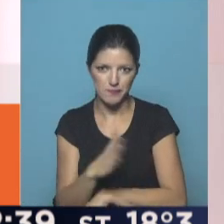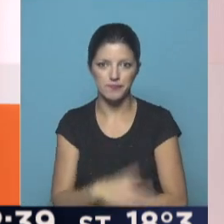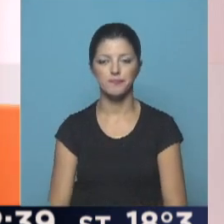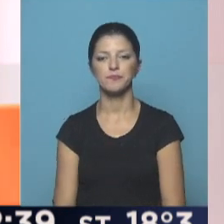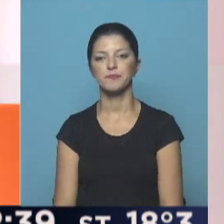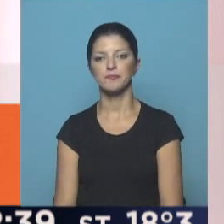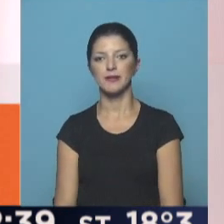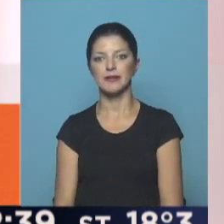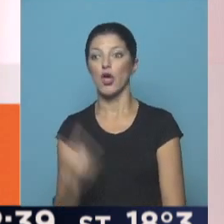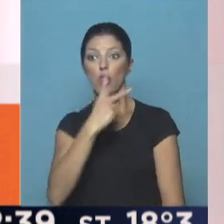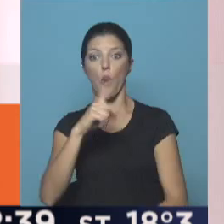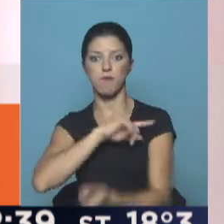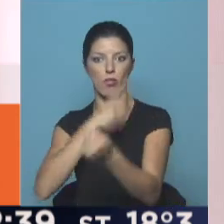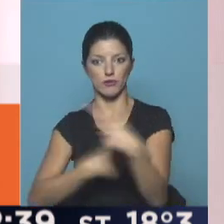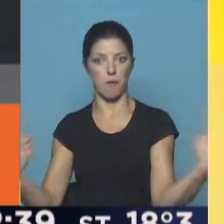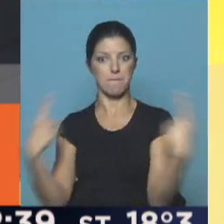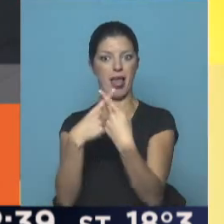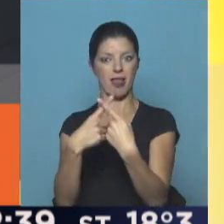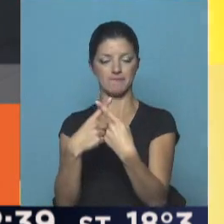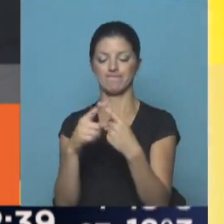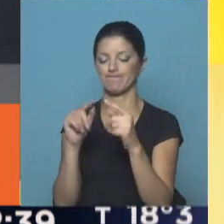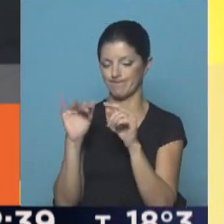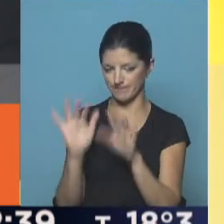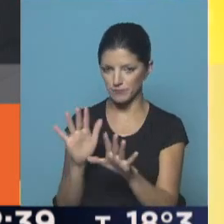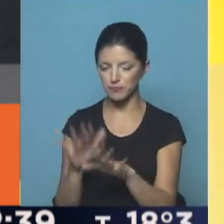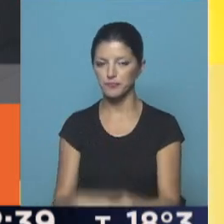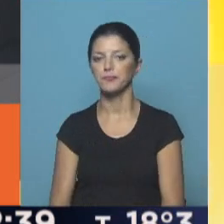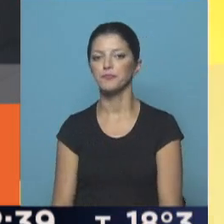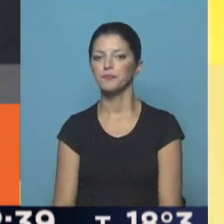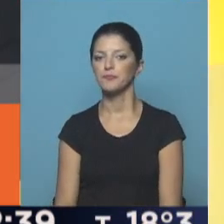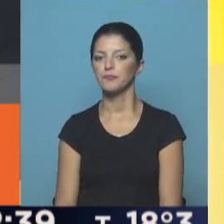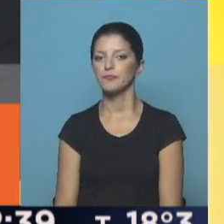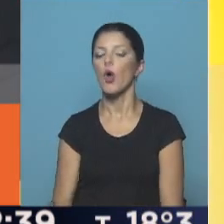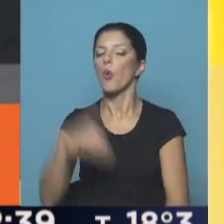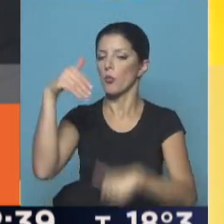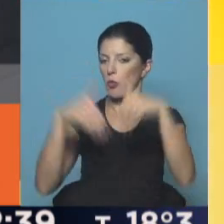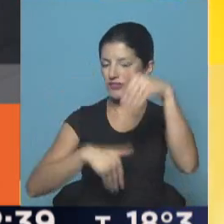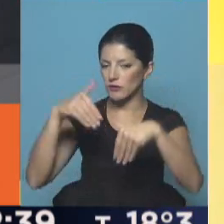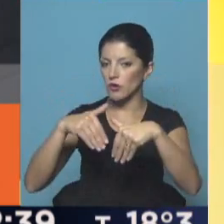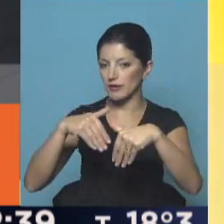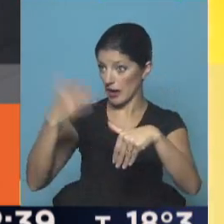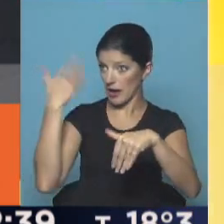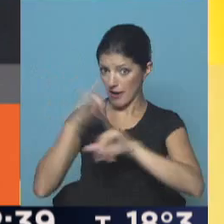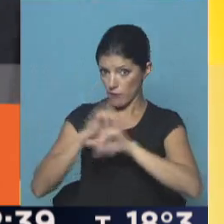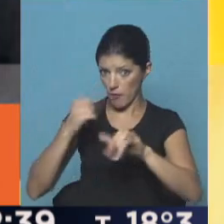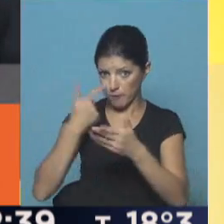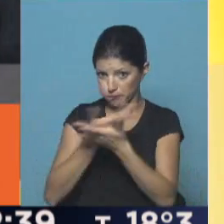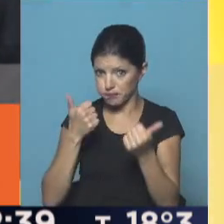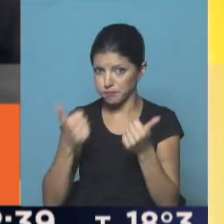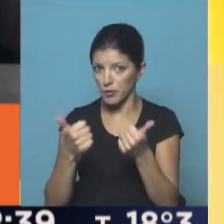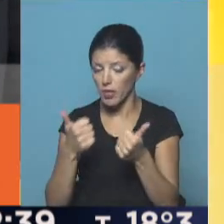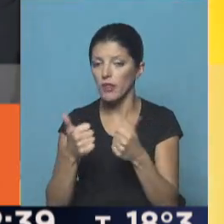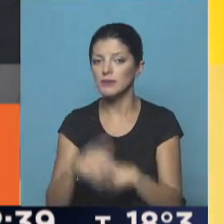A ver, una elección en la que, como bien decía el informe, la política se